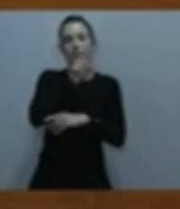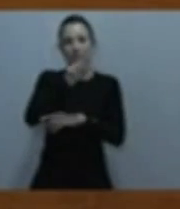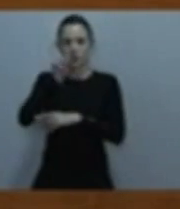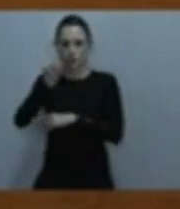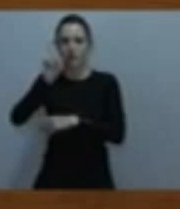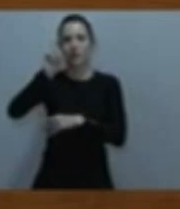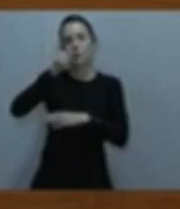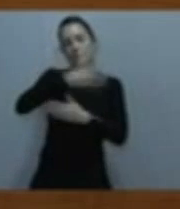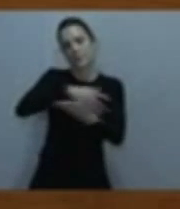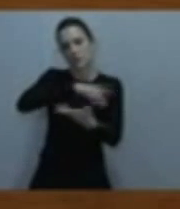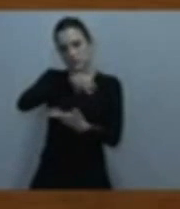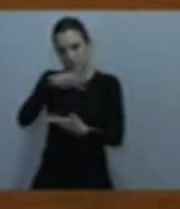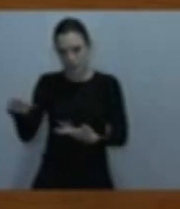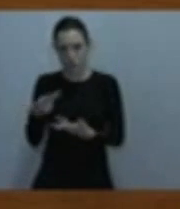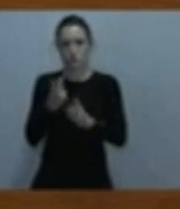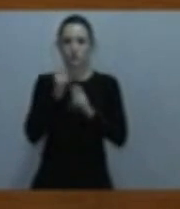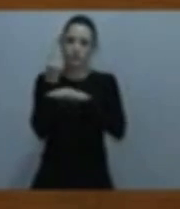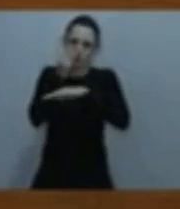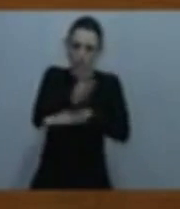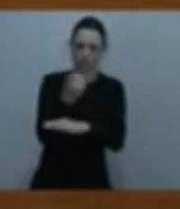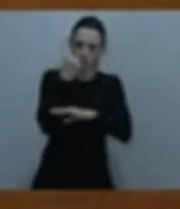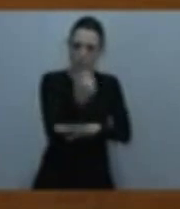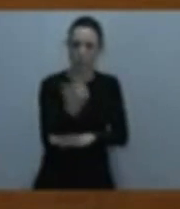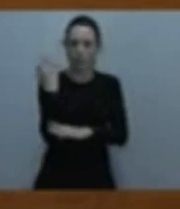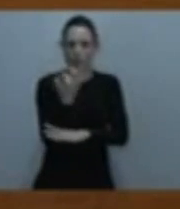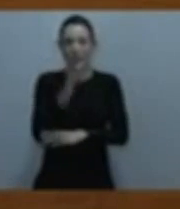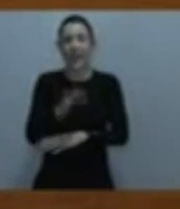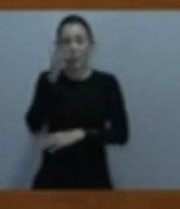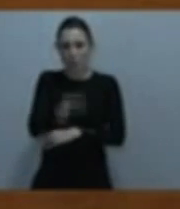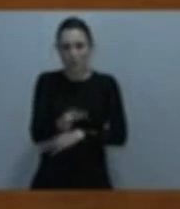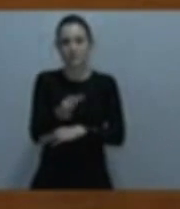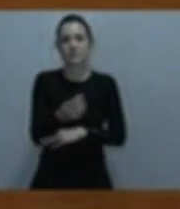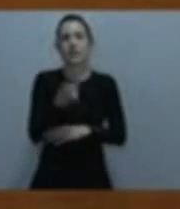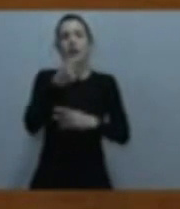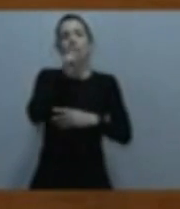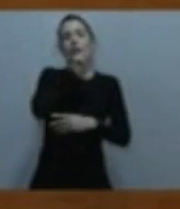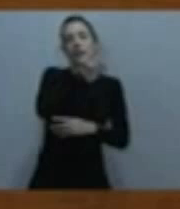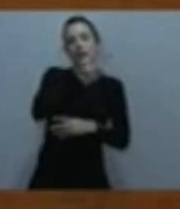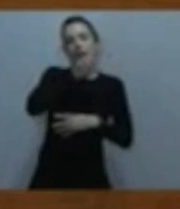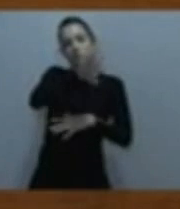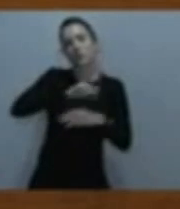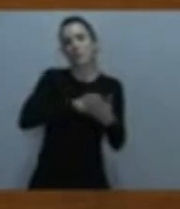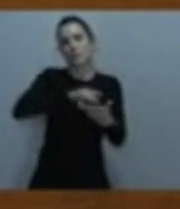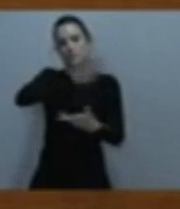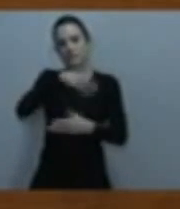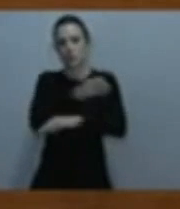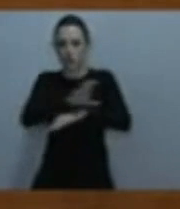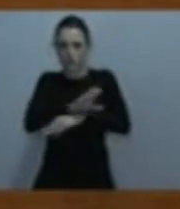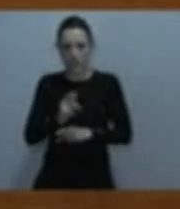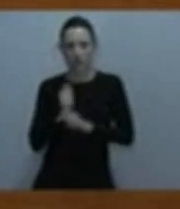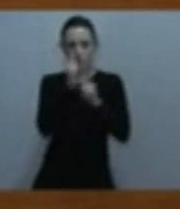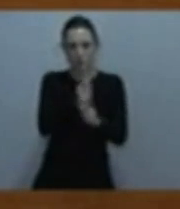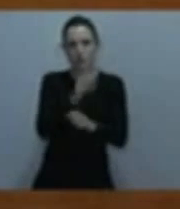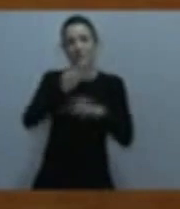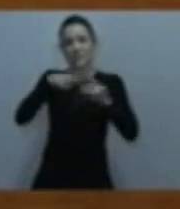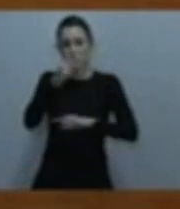euros. En 2015, la Consejería aportó 14,9 millones de euros y en 2016 se prevé